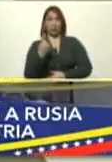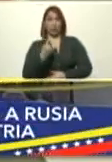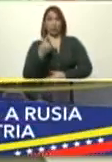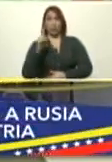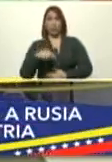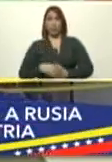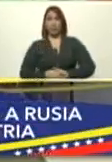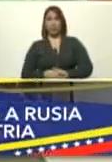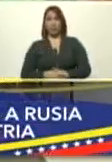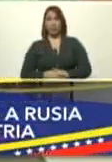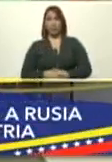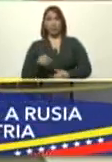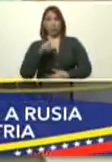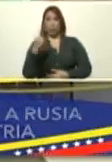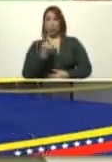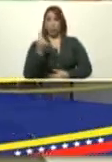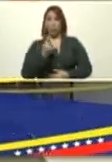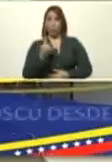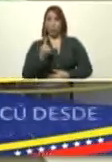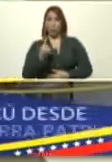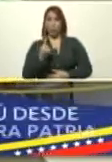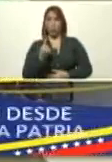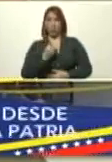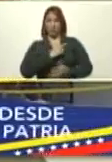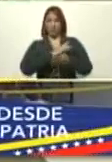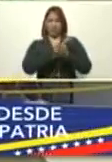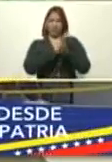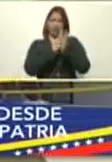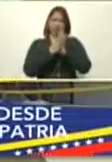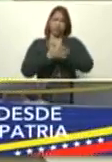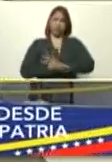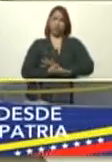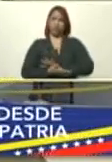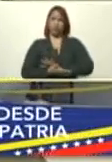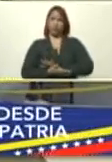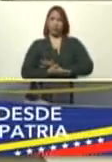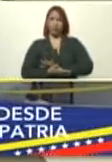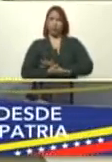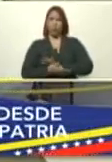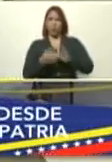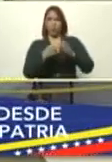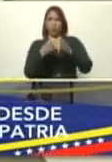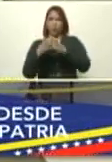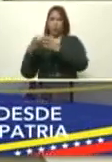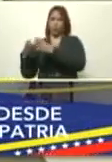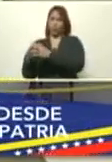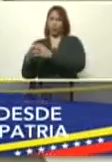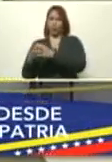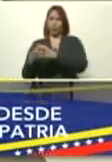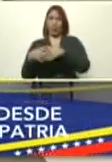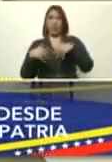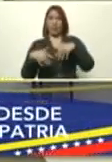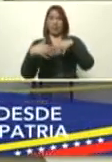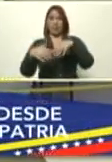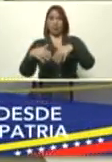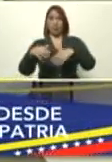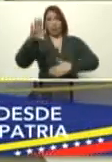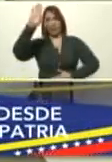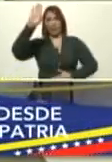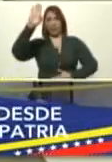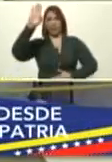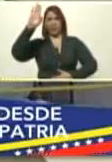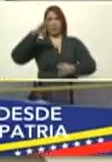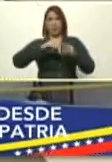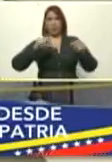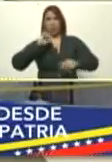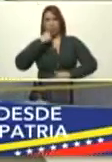jefe, no solo que destrozaron a los cuerpos de ejército de Hitler en territorio ruso,